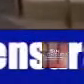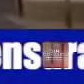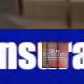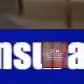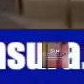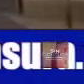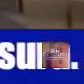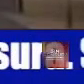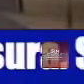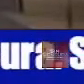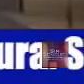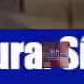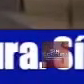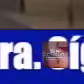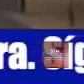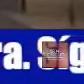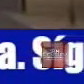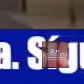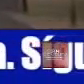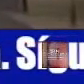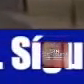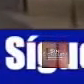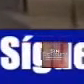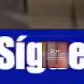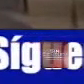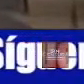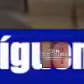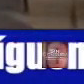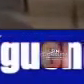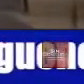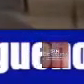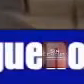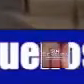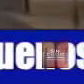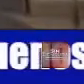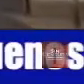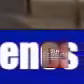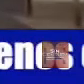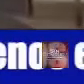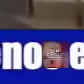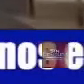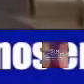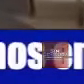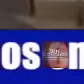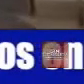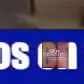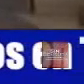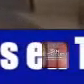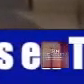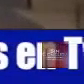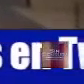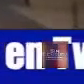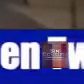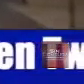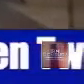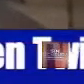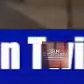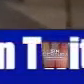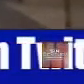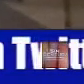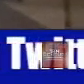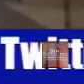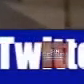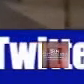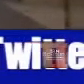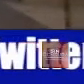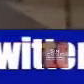y estatales para poder esclarecer estos casos. Al contrario, habla de un gran orden y una gran disciplina porque además